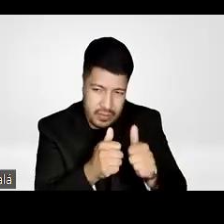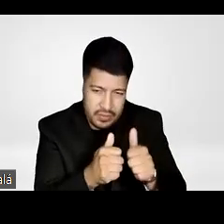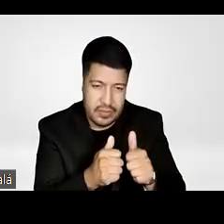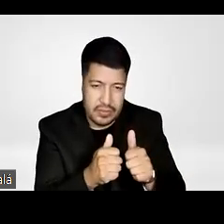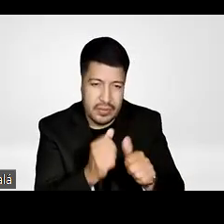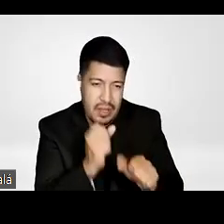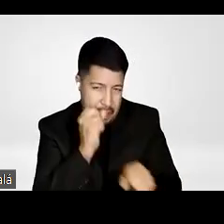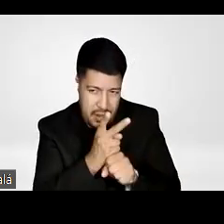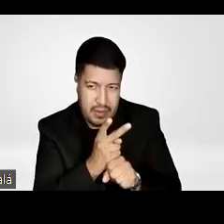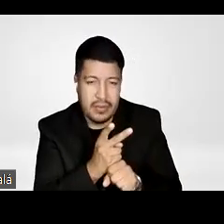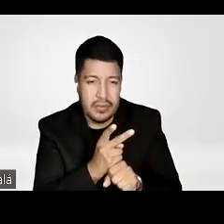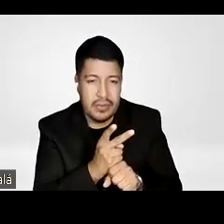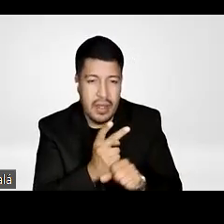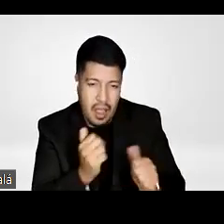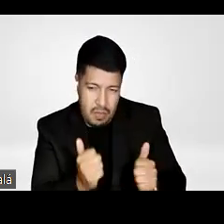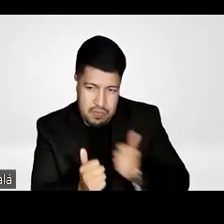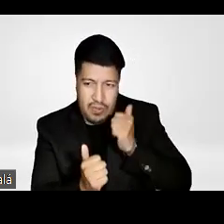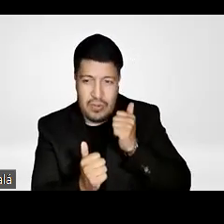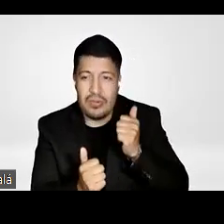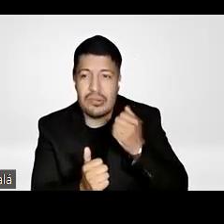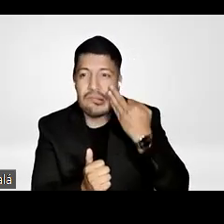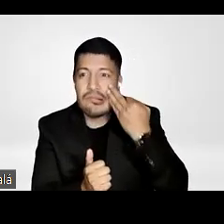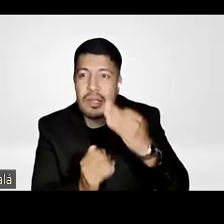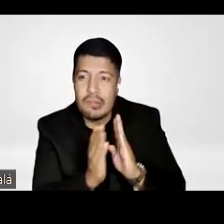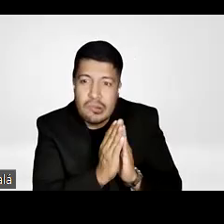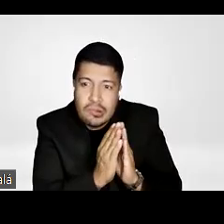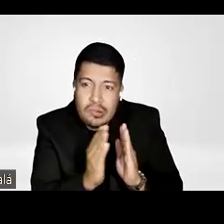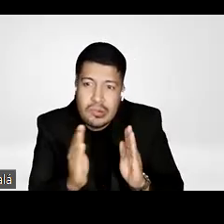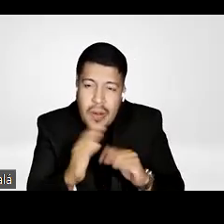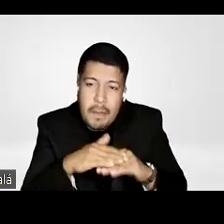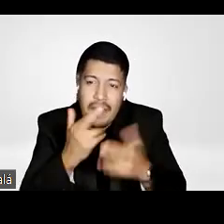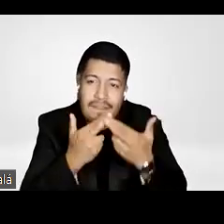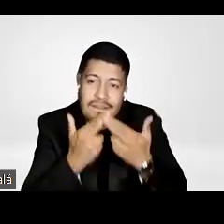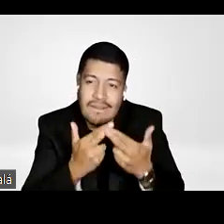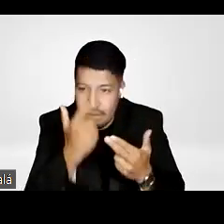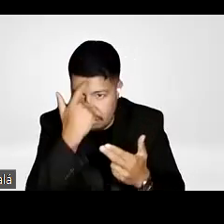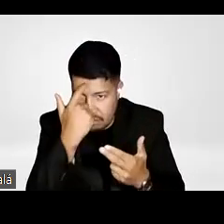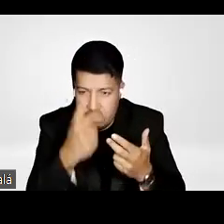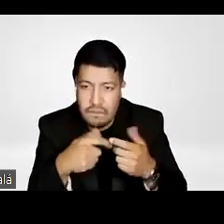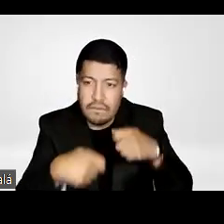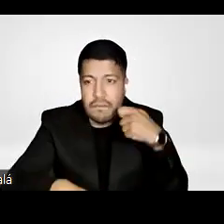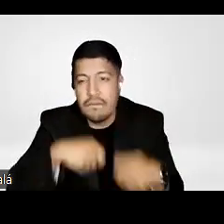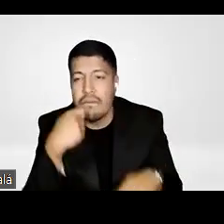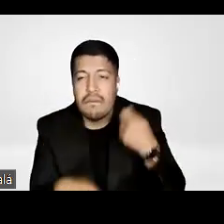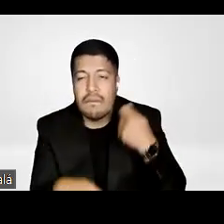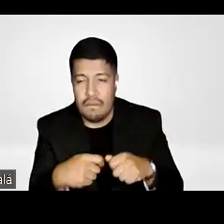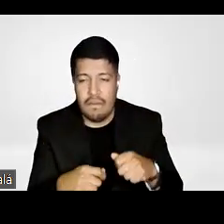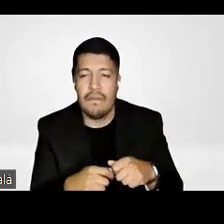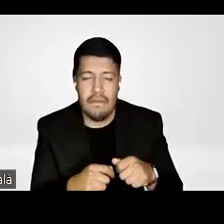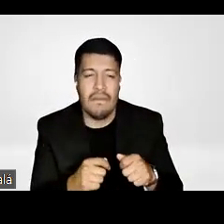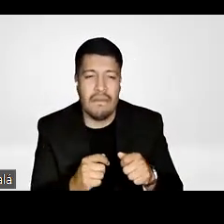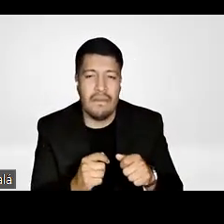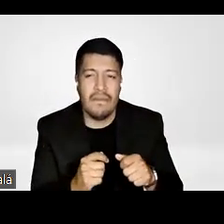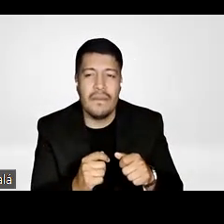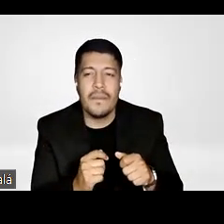tempranamente, aprovechando los periodos de mayor plasticidad cerebral y acordes a la forma de expresión del daño o de alteración en